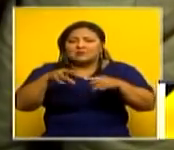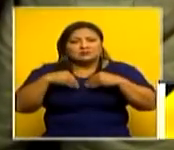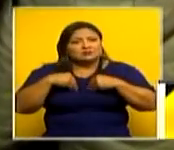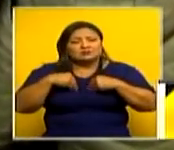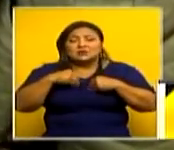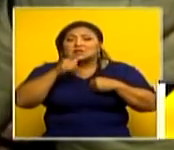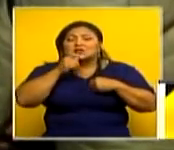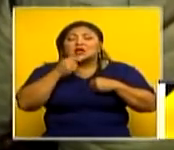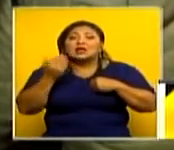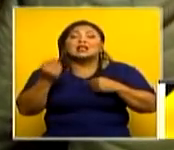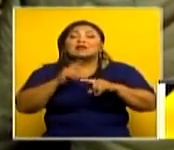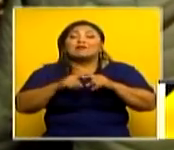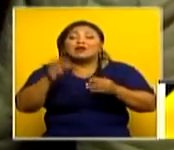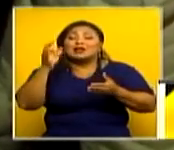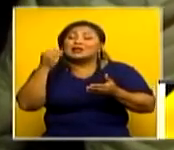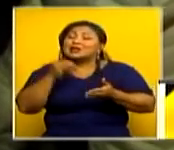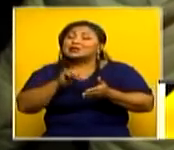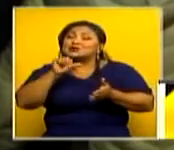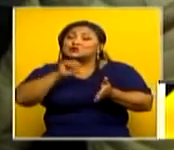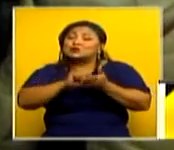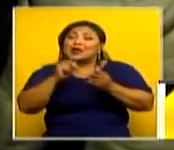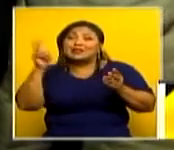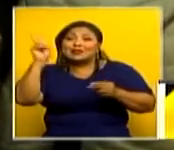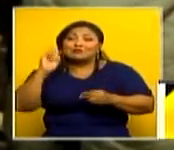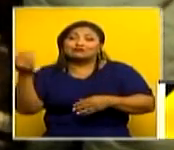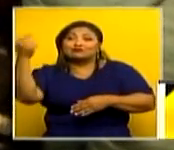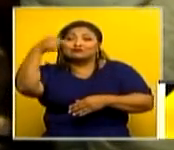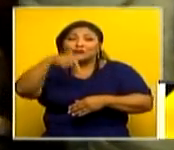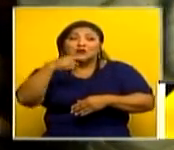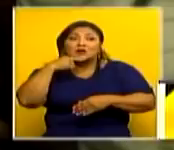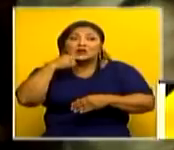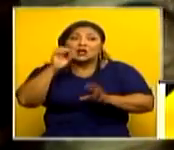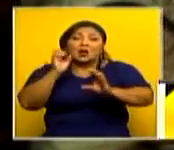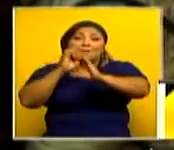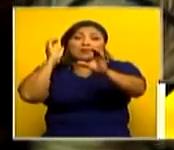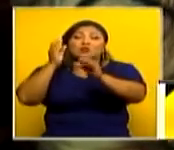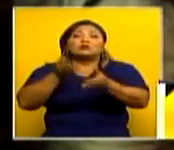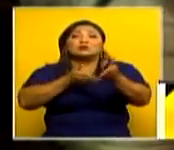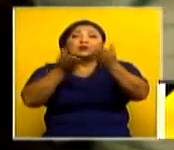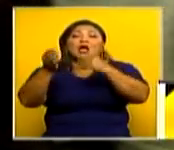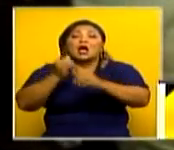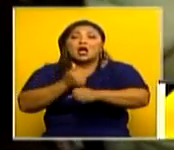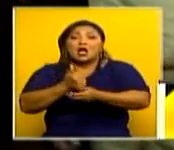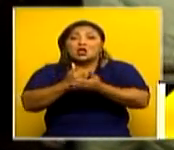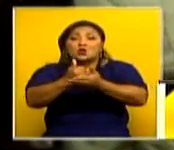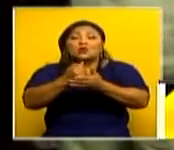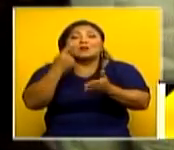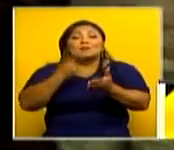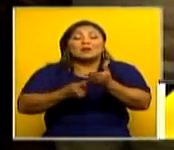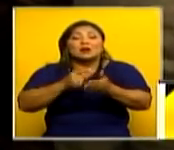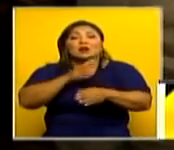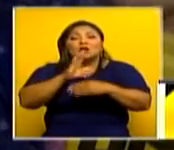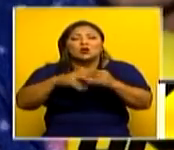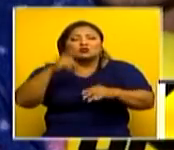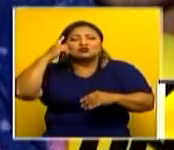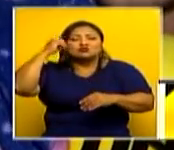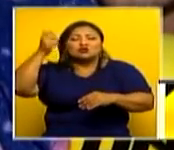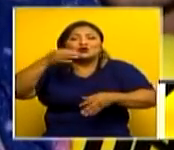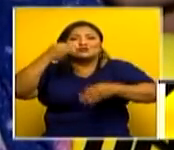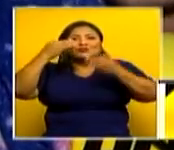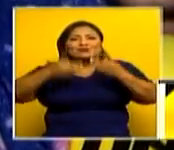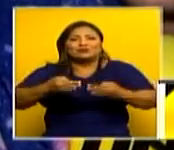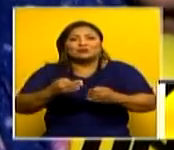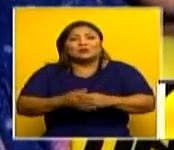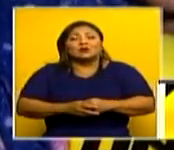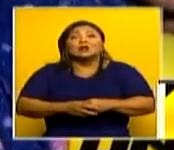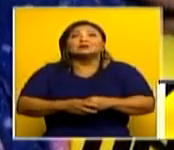vienen de diferentes ciudades de Venezuela, indican que este traslado en buses es una ayuda que contribuye para que sus anhelos se cumplan. Ya hoy, si Dios